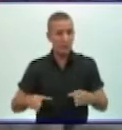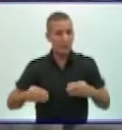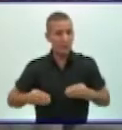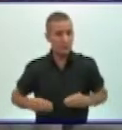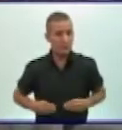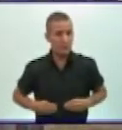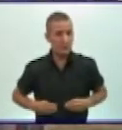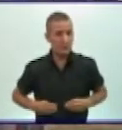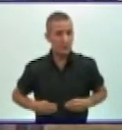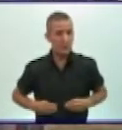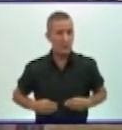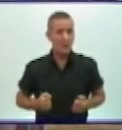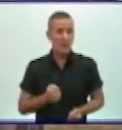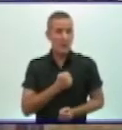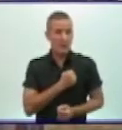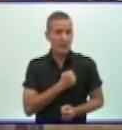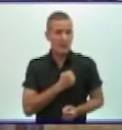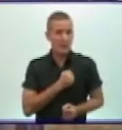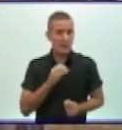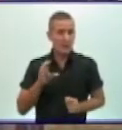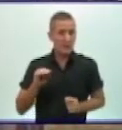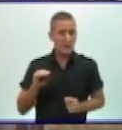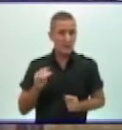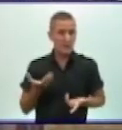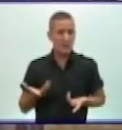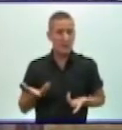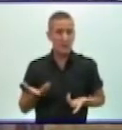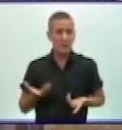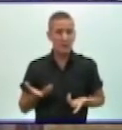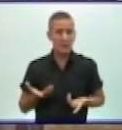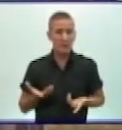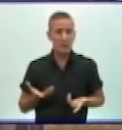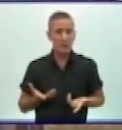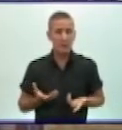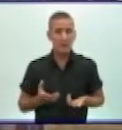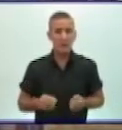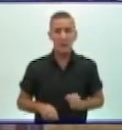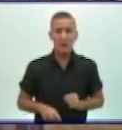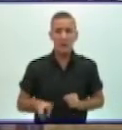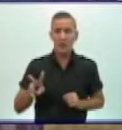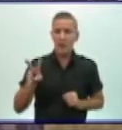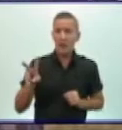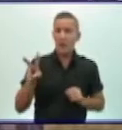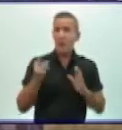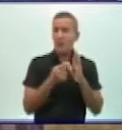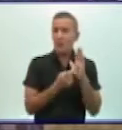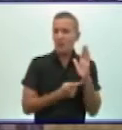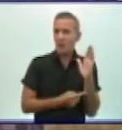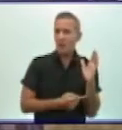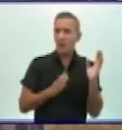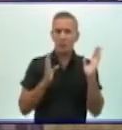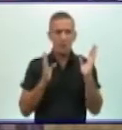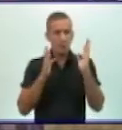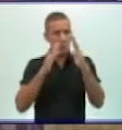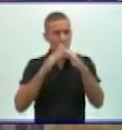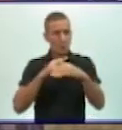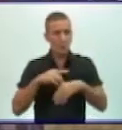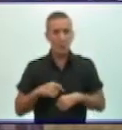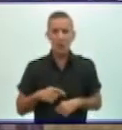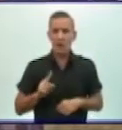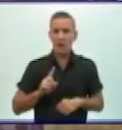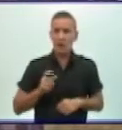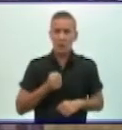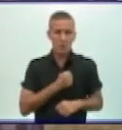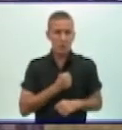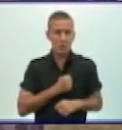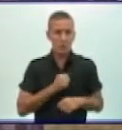un deber quiere decir, vamos a hablar entonces de lo que sería el antivalor, que uno es un irresponsable, que no quiere cumplir. Sencillamente, la